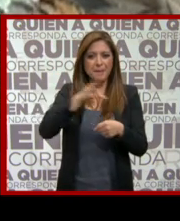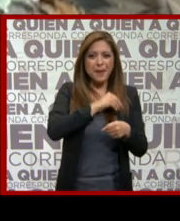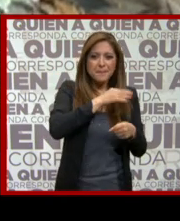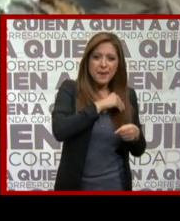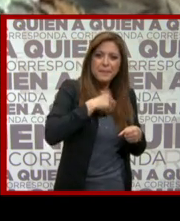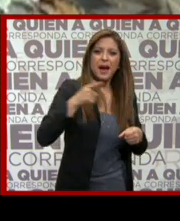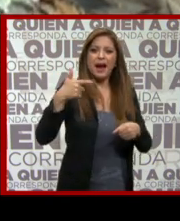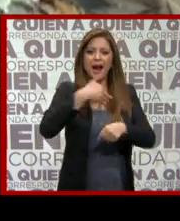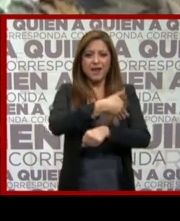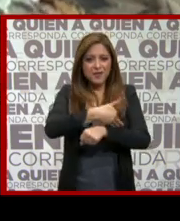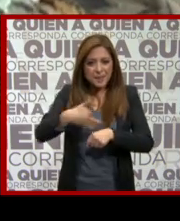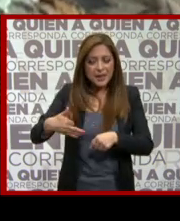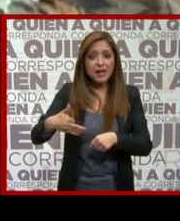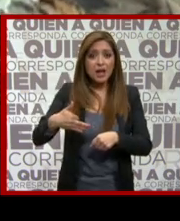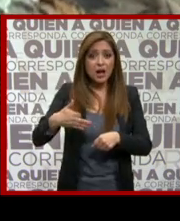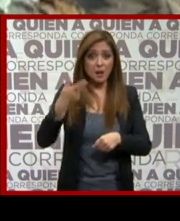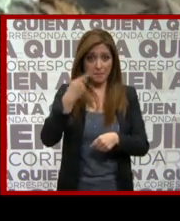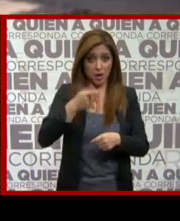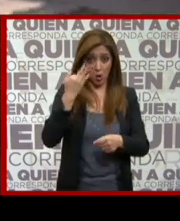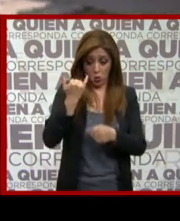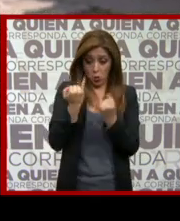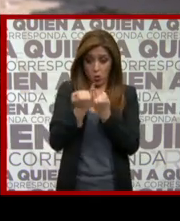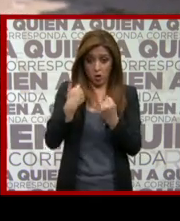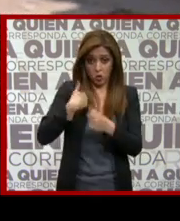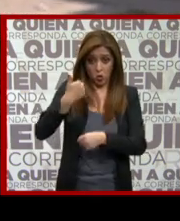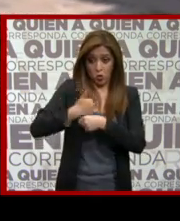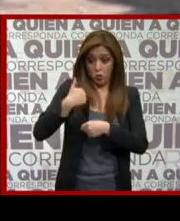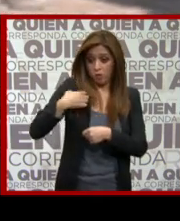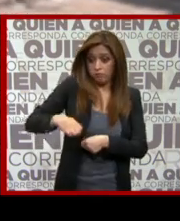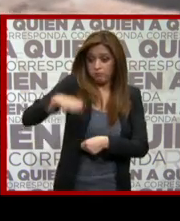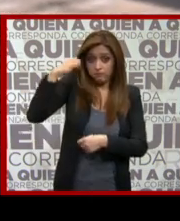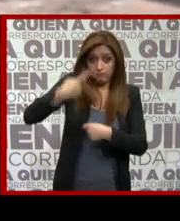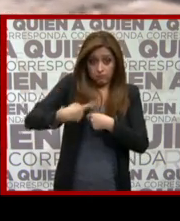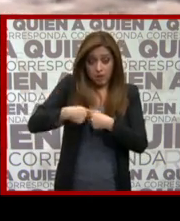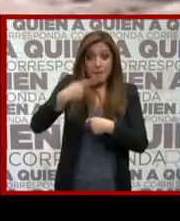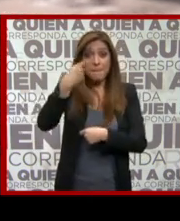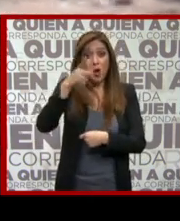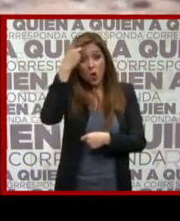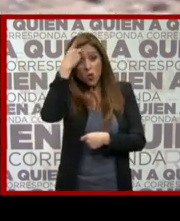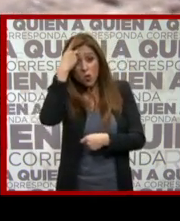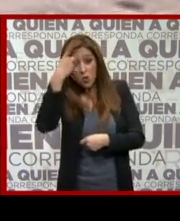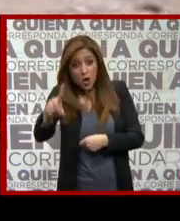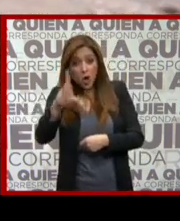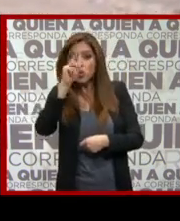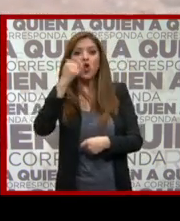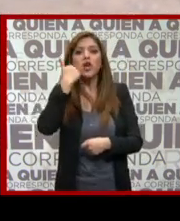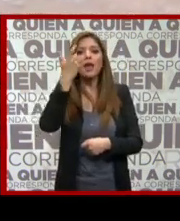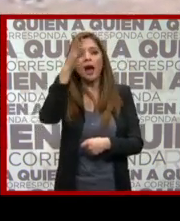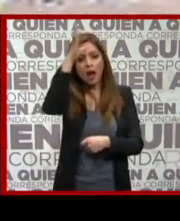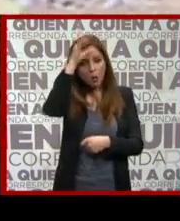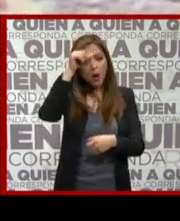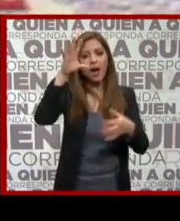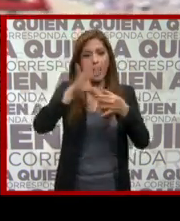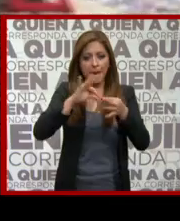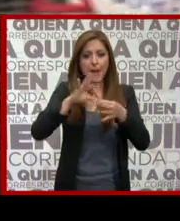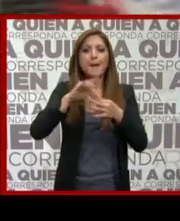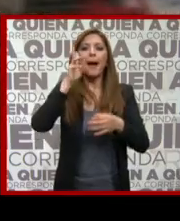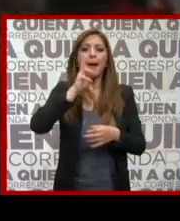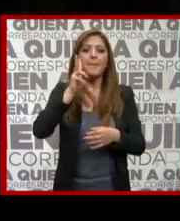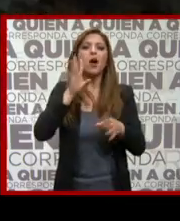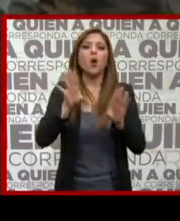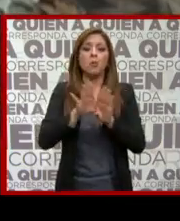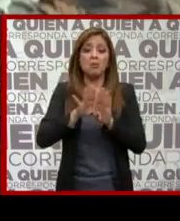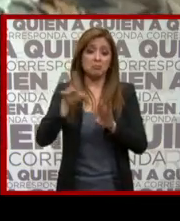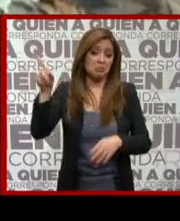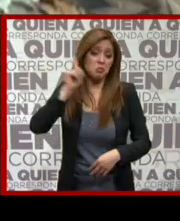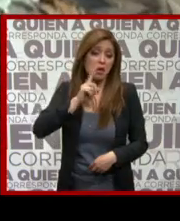de la familia y hasta de uno de adulto. Asegura que los actuales dueños no quieren entrar en el diálogo para resolver el problema. La dueña